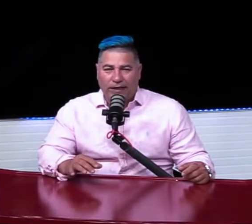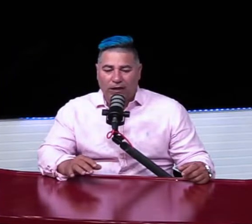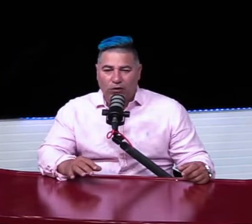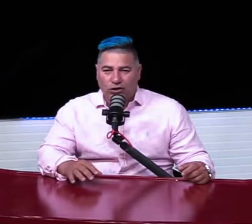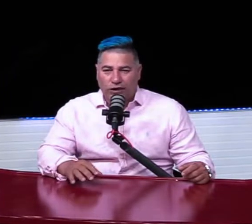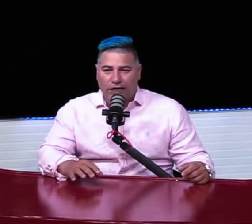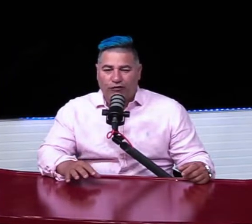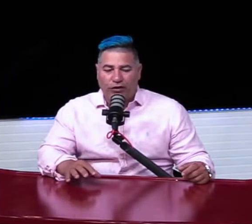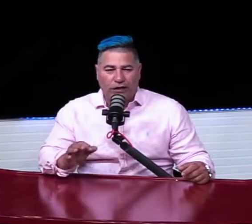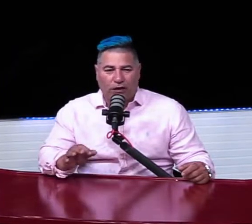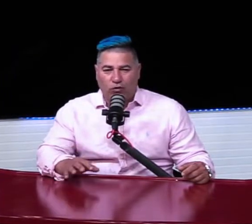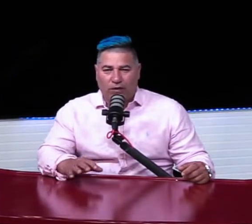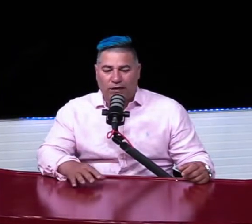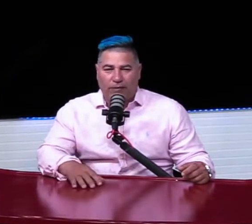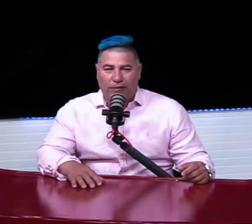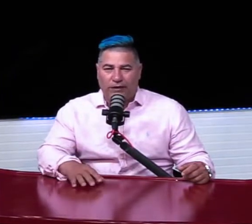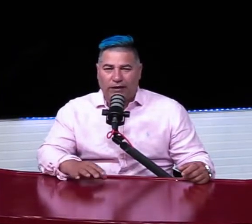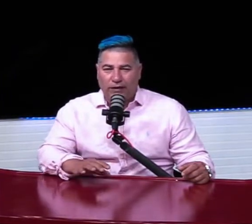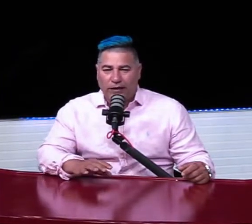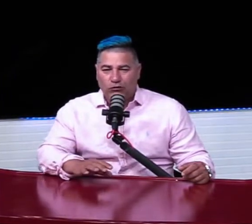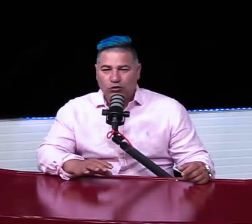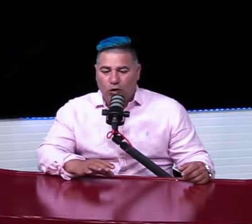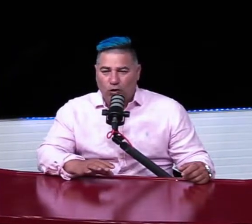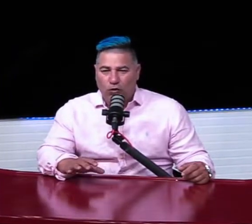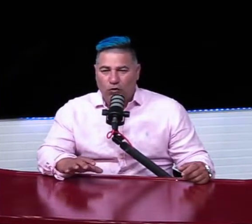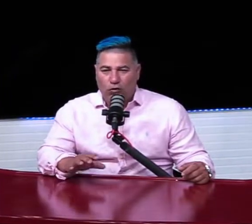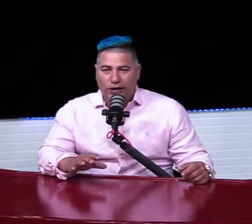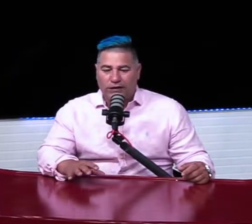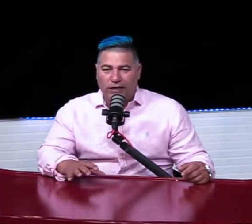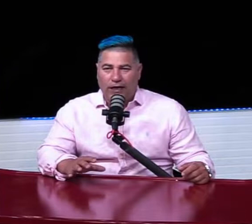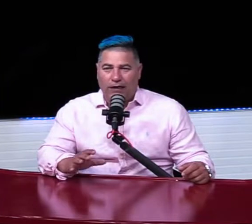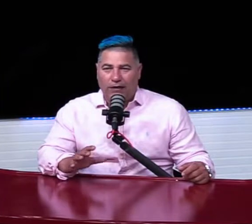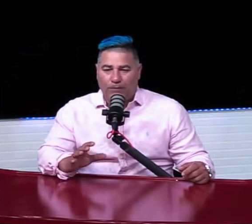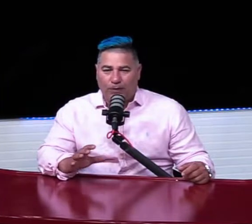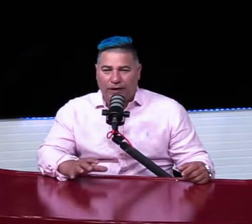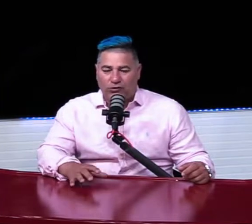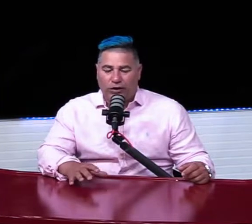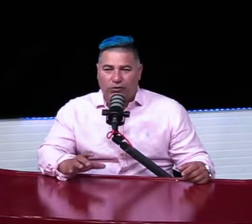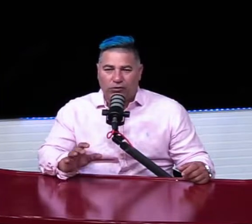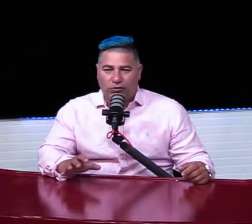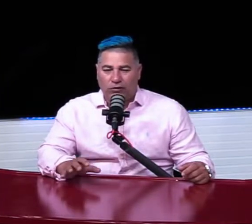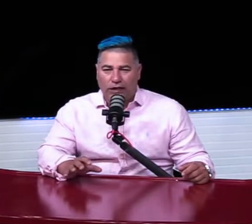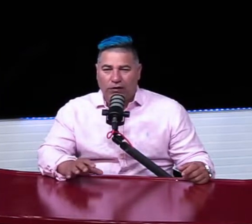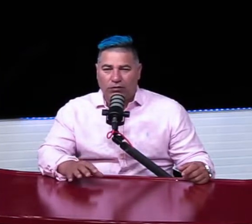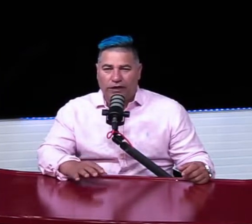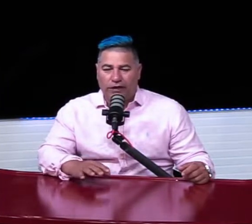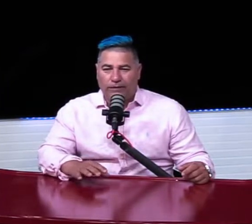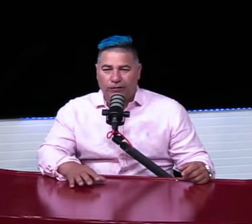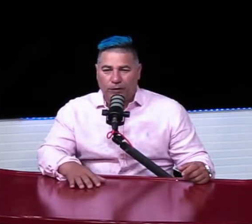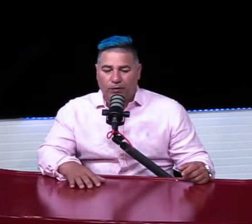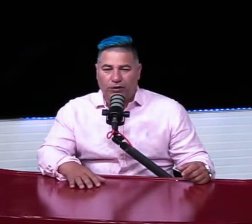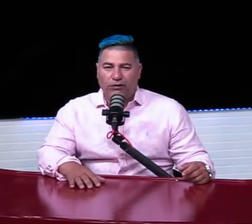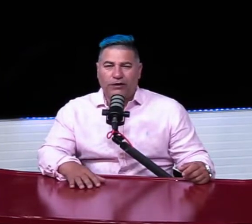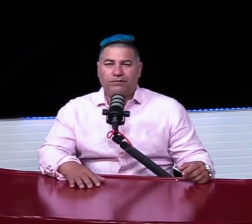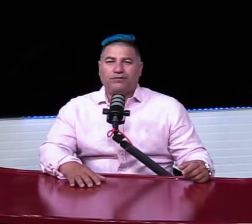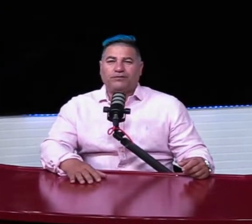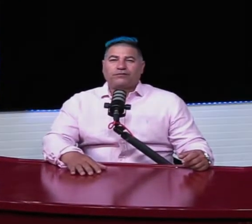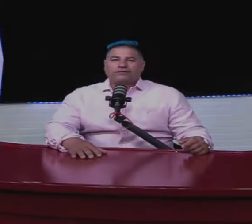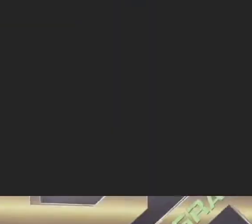llama ahí a Luxer Graphic y automáticamente todo lo que sea para su negocio, él lo tiene